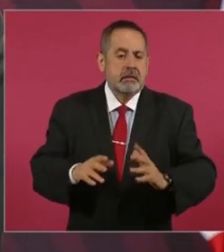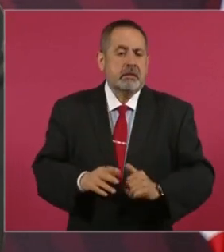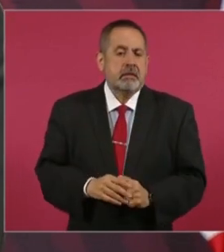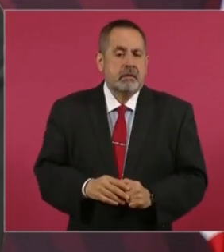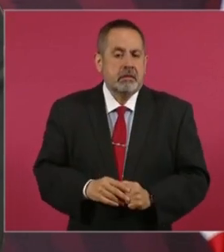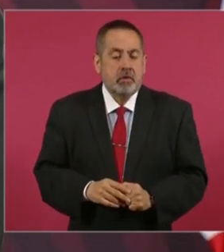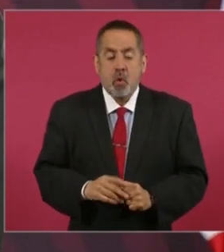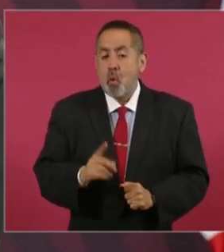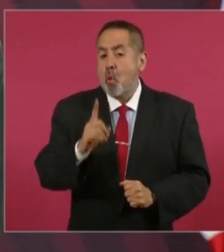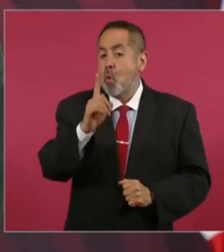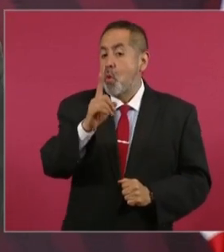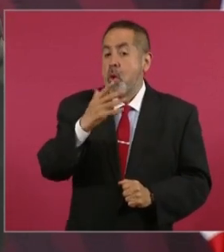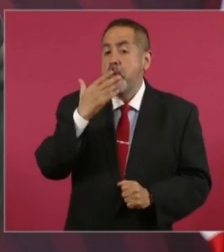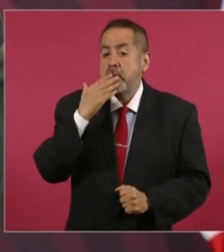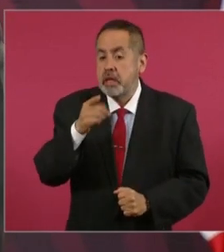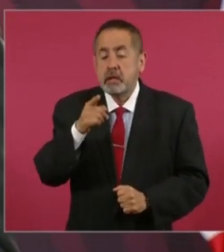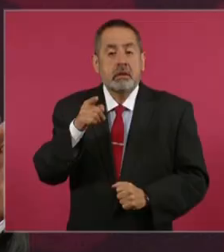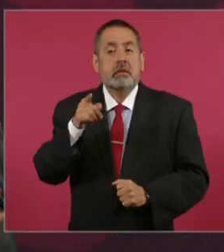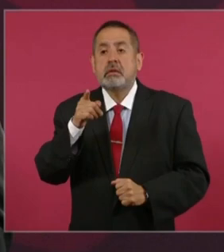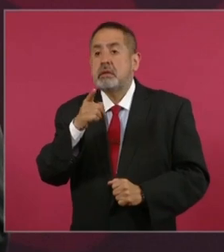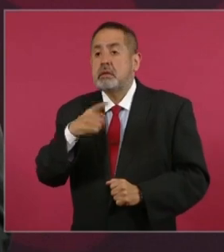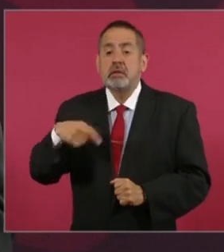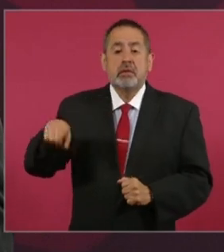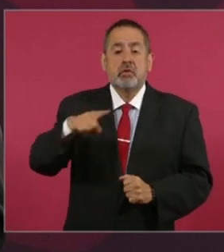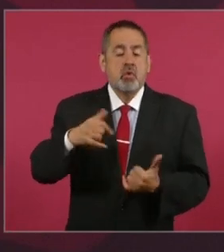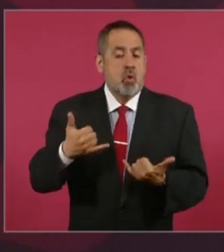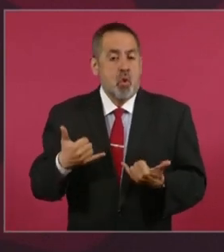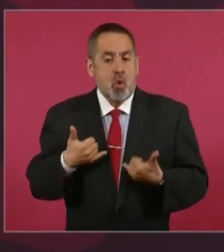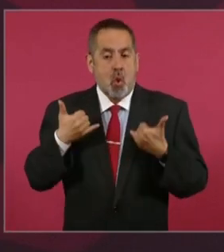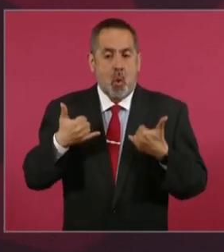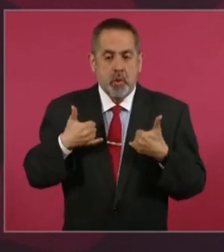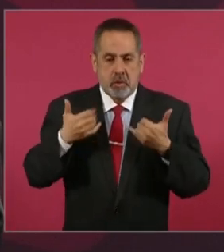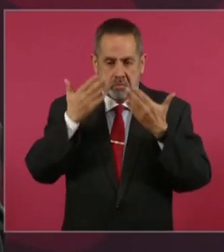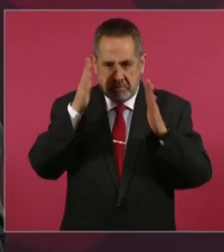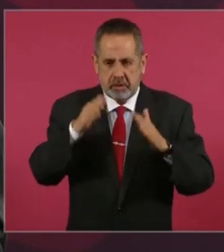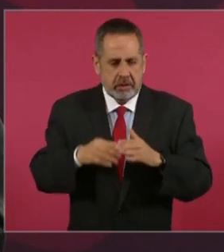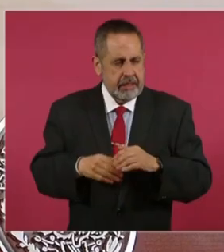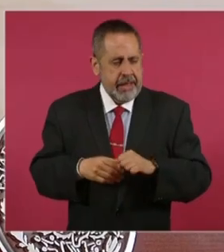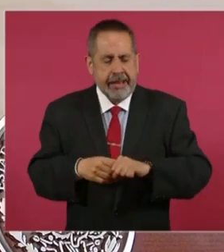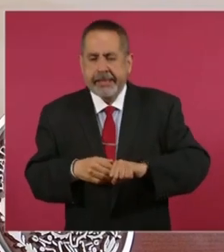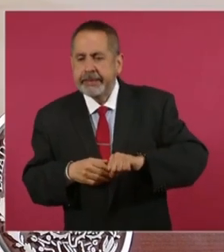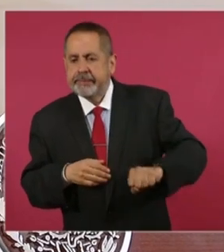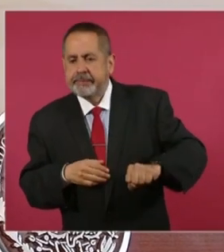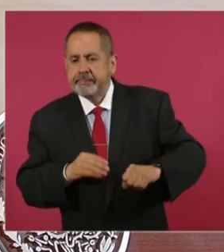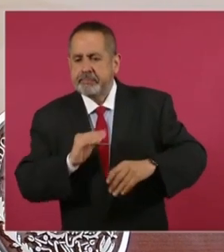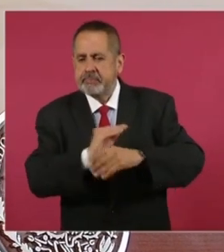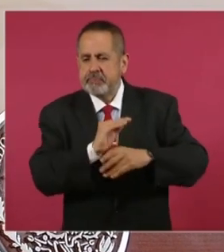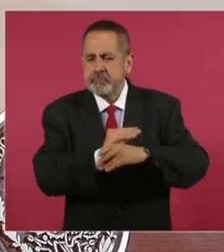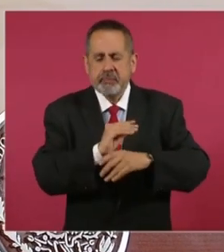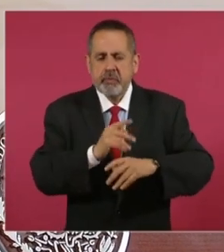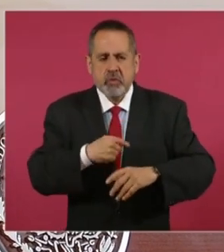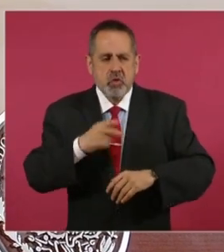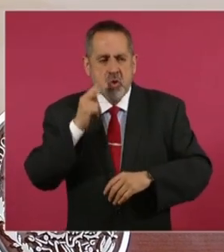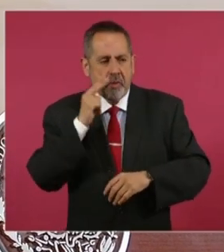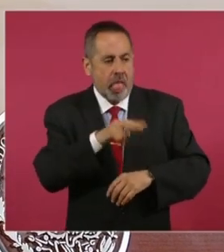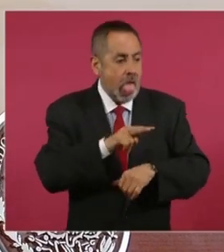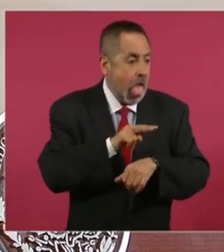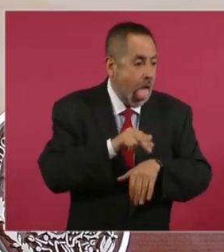bueno es que los jóvenes ya no los escuchan ni ven la televisión,